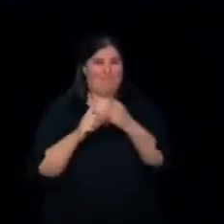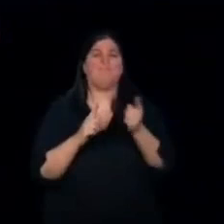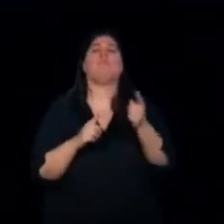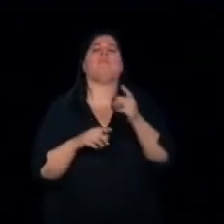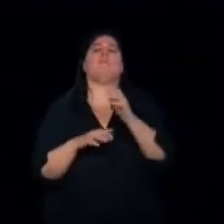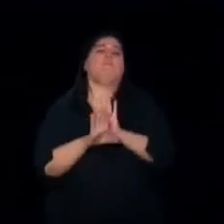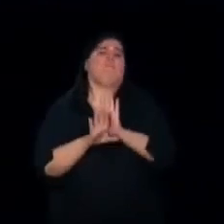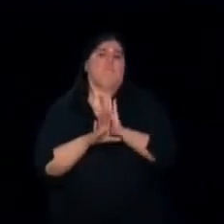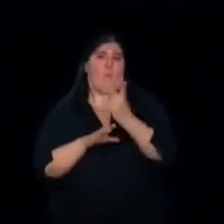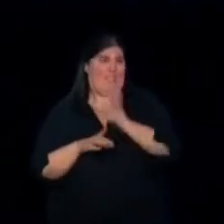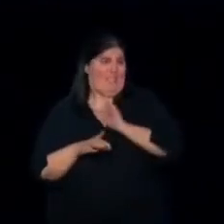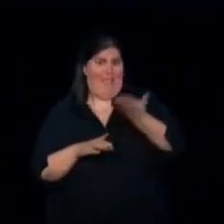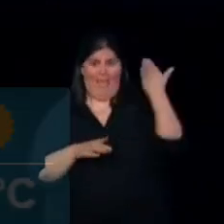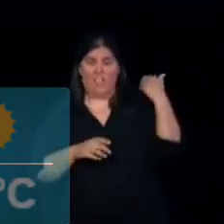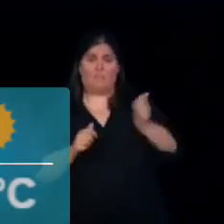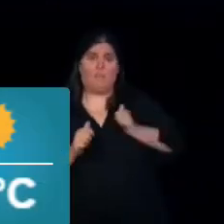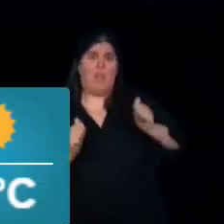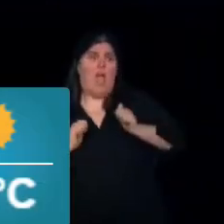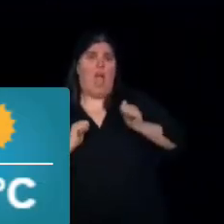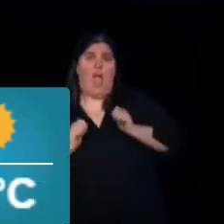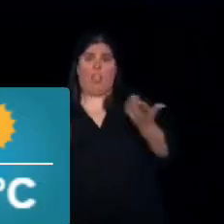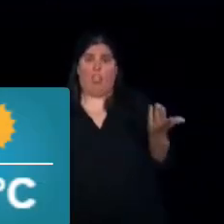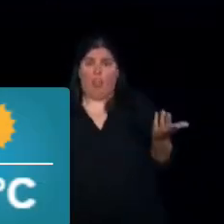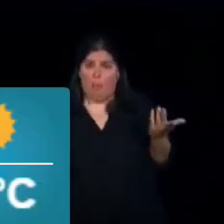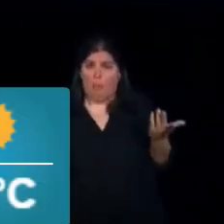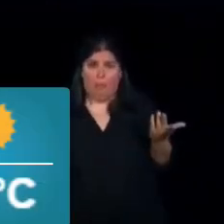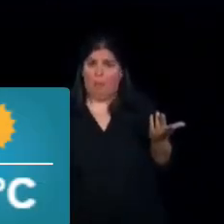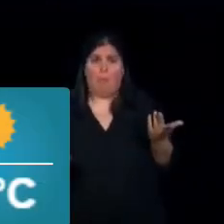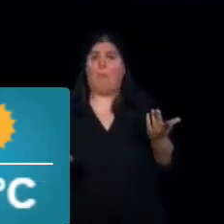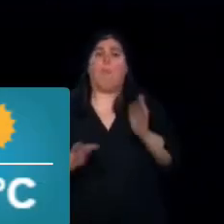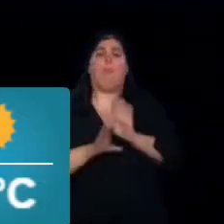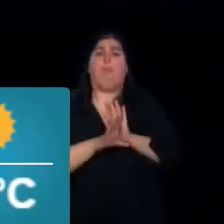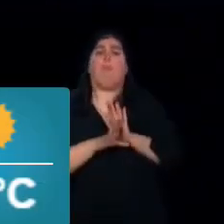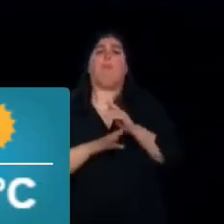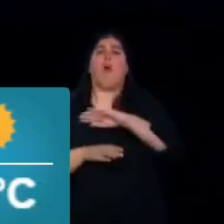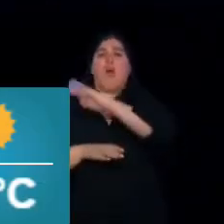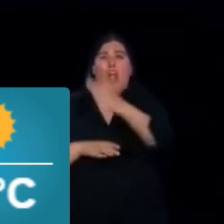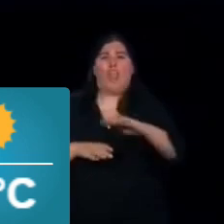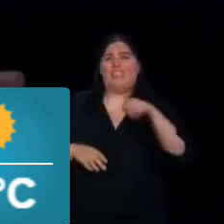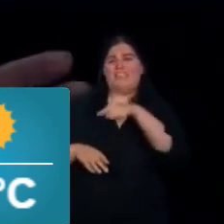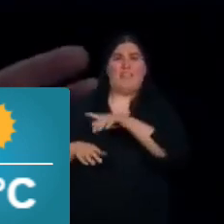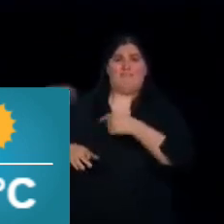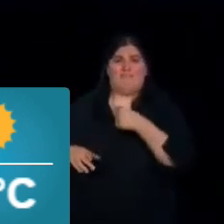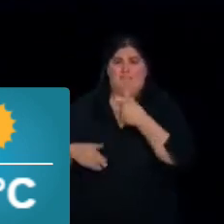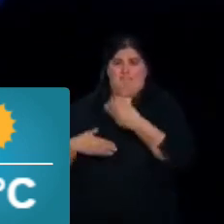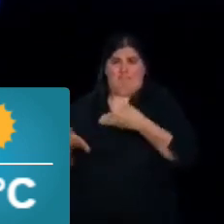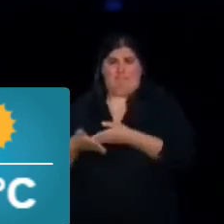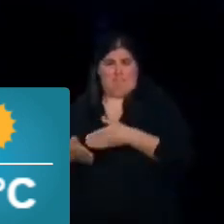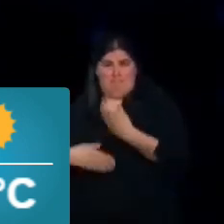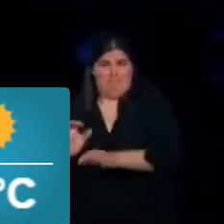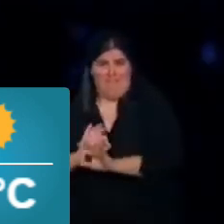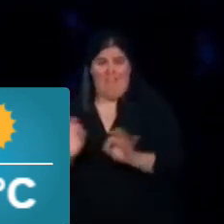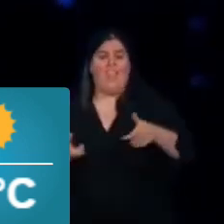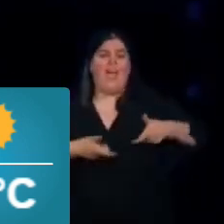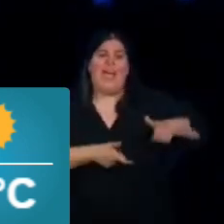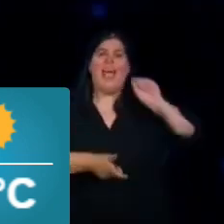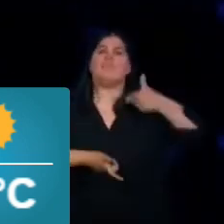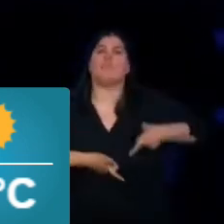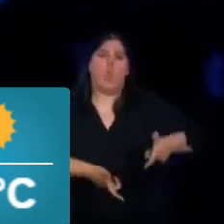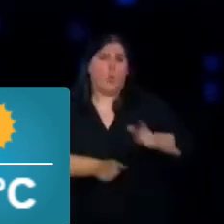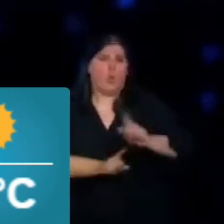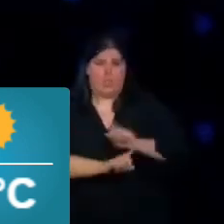de los gobernadores que tendrá que convencer mása también del justicialismo porque dentro de las filas del justicialismo también hay